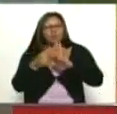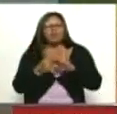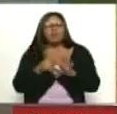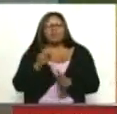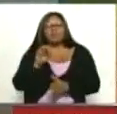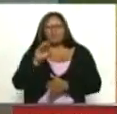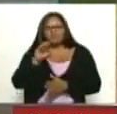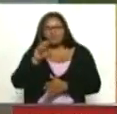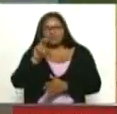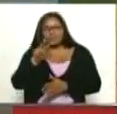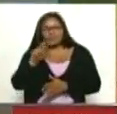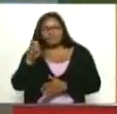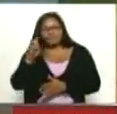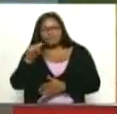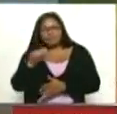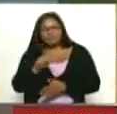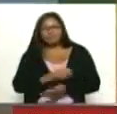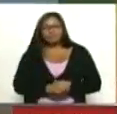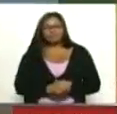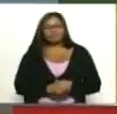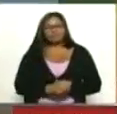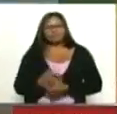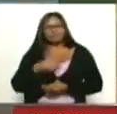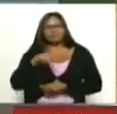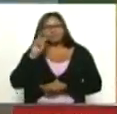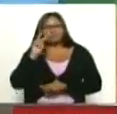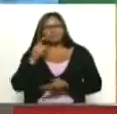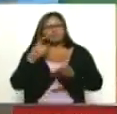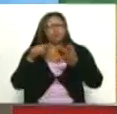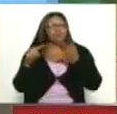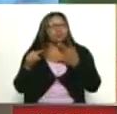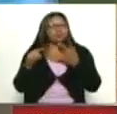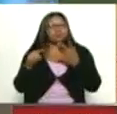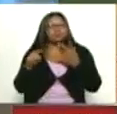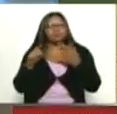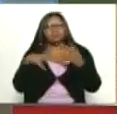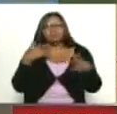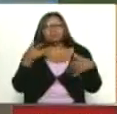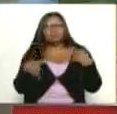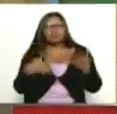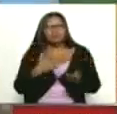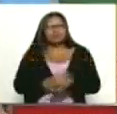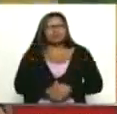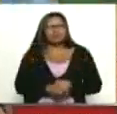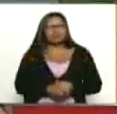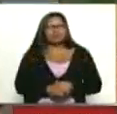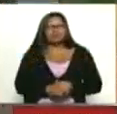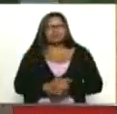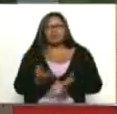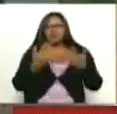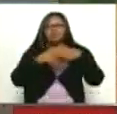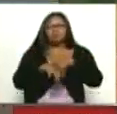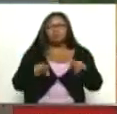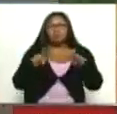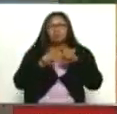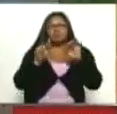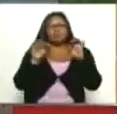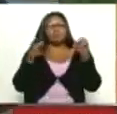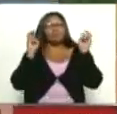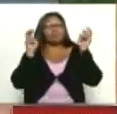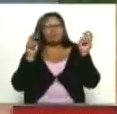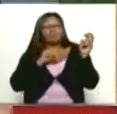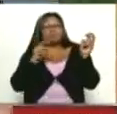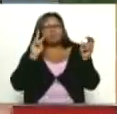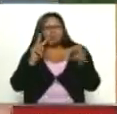¿Cuáles son esas características que tiene esta, quizás, con otros eventos y el tema de la inclusión tan importante, la temática que tocan